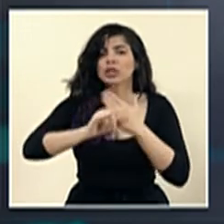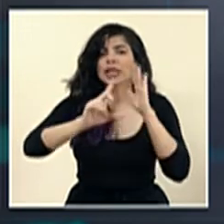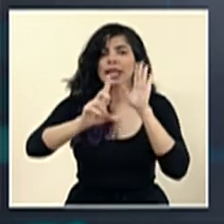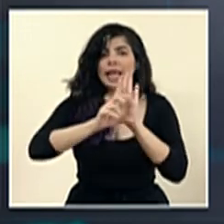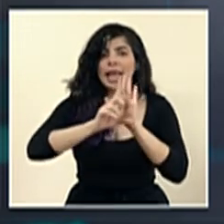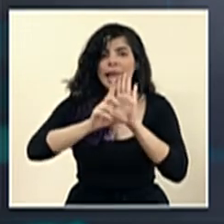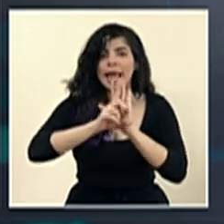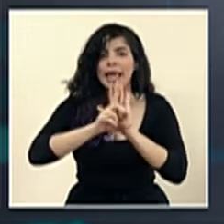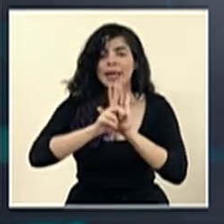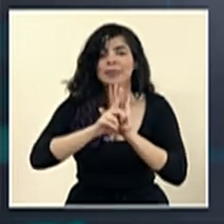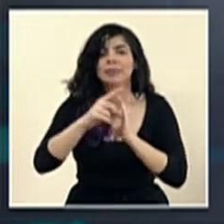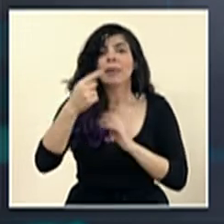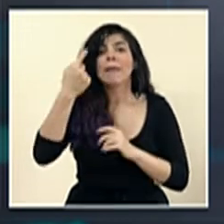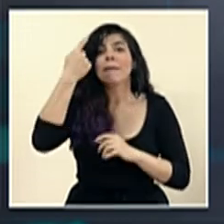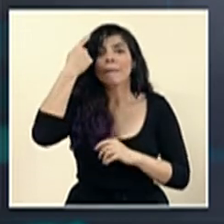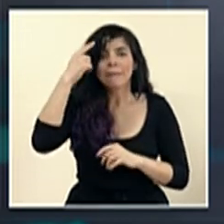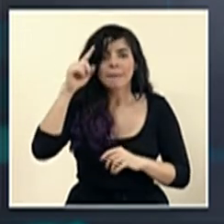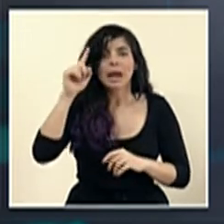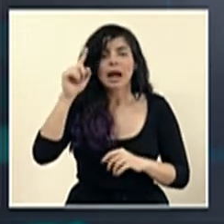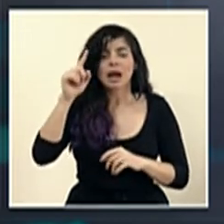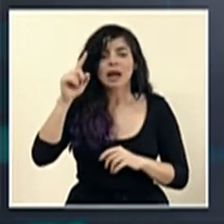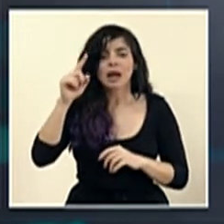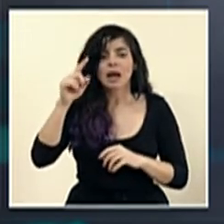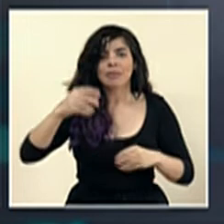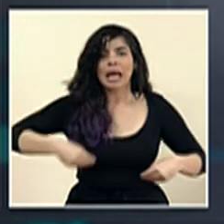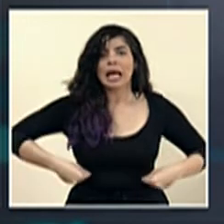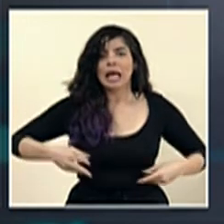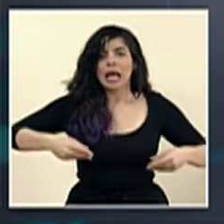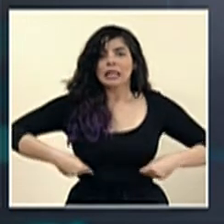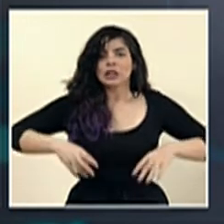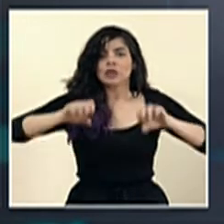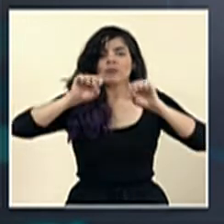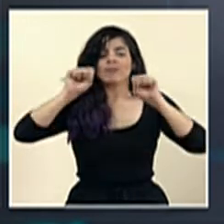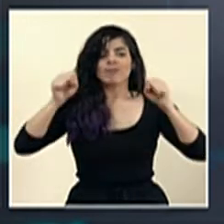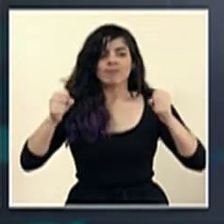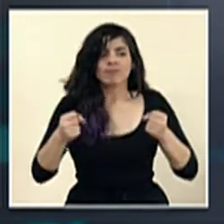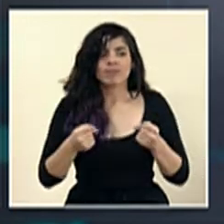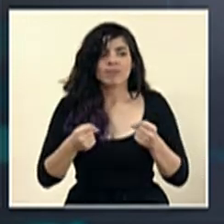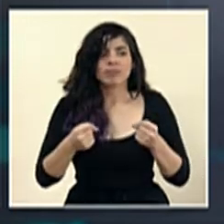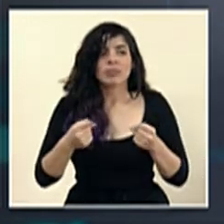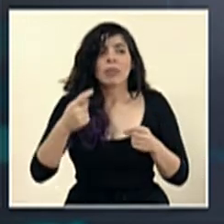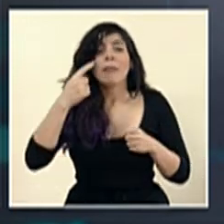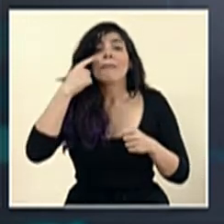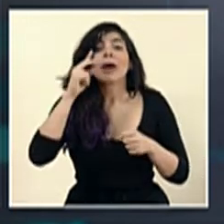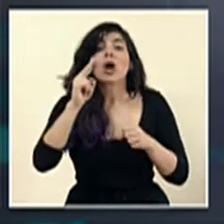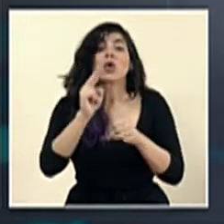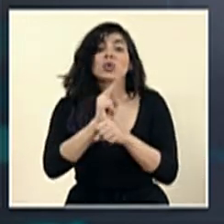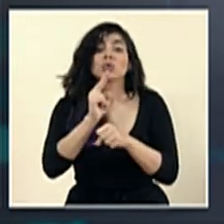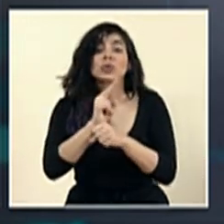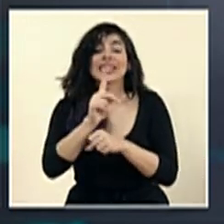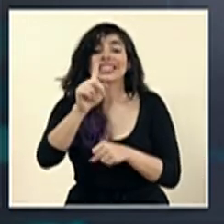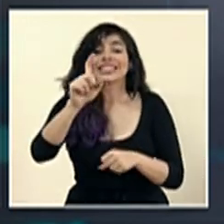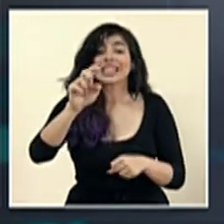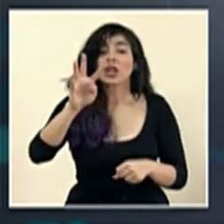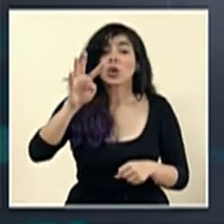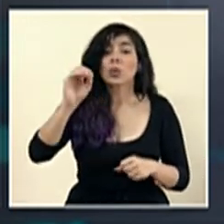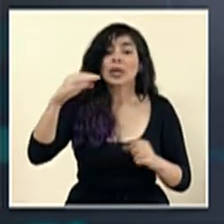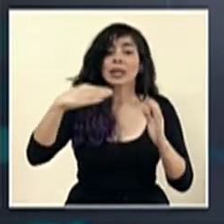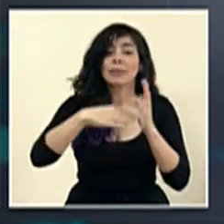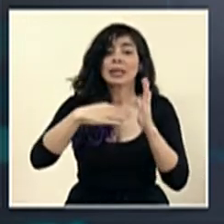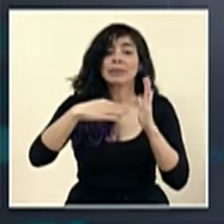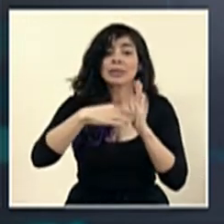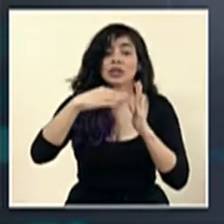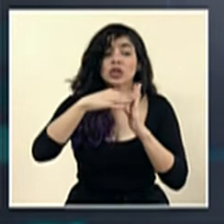ley para también de recorte de gasto público para utilizar 140,000 millones